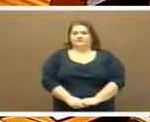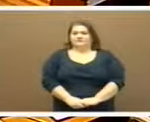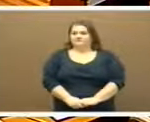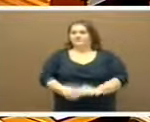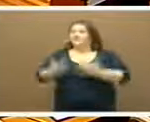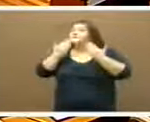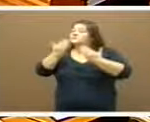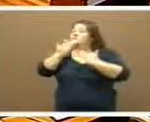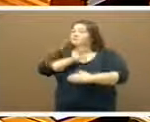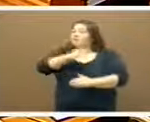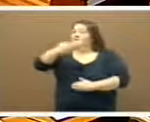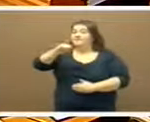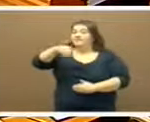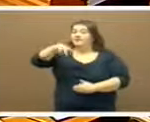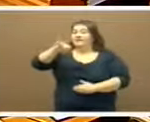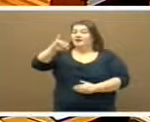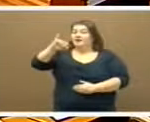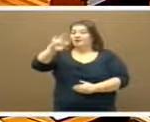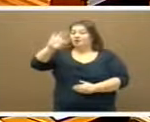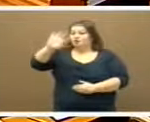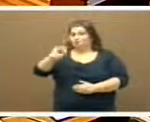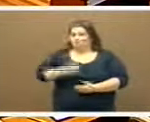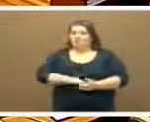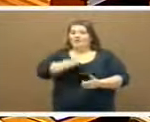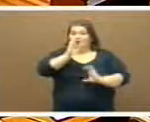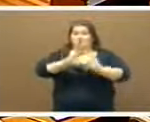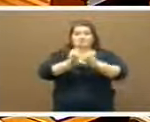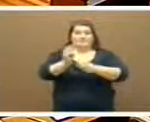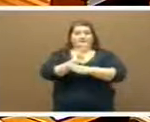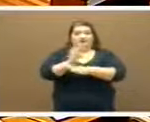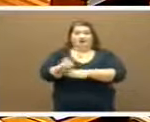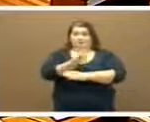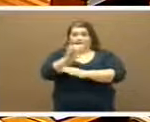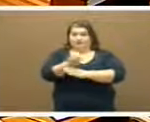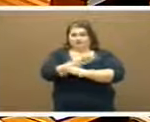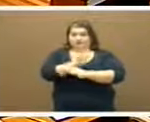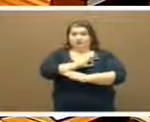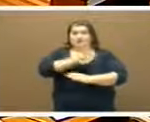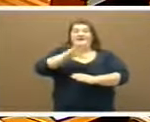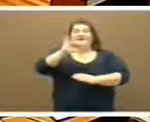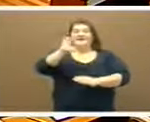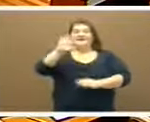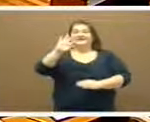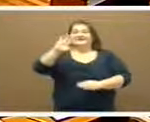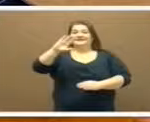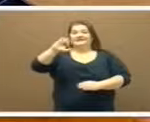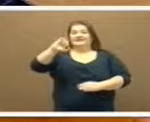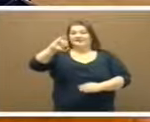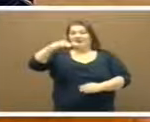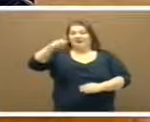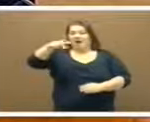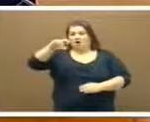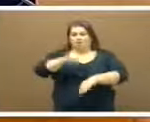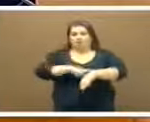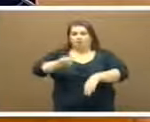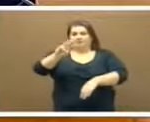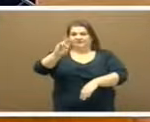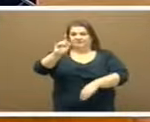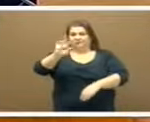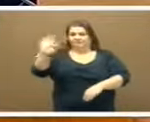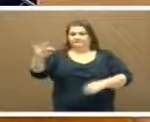Muchas gracias, señor Beneito. Por el Grupo Parlamentario Socialista, el señor Escribano Sánchez tiene la palabra por tiempo de 3 minutos.